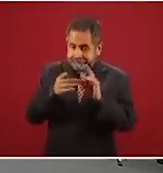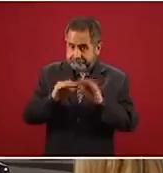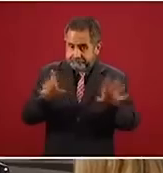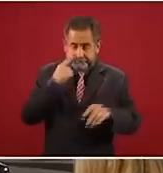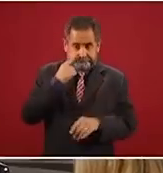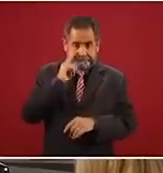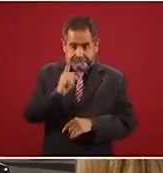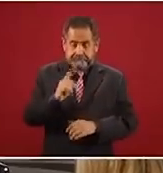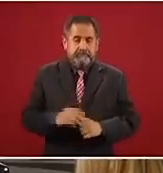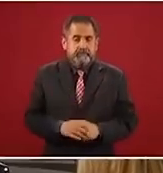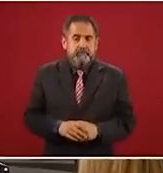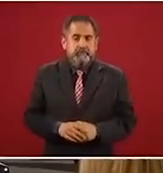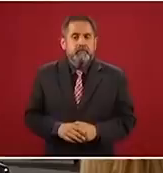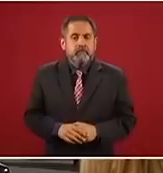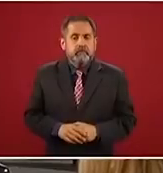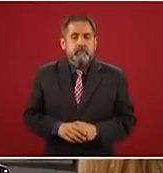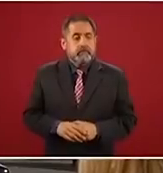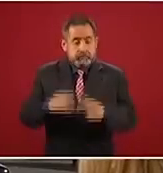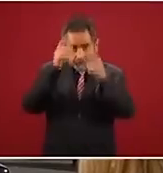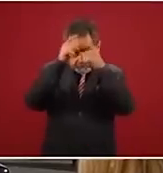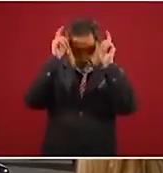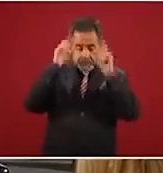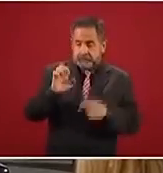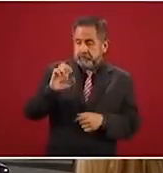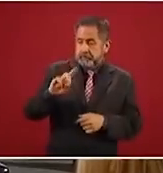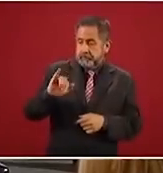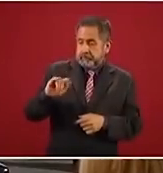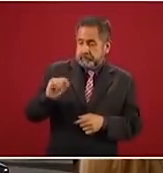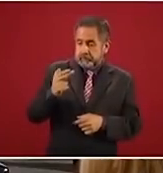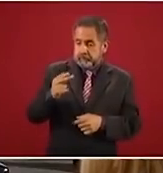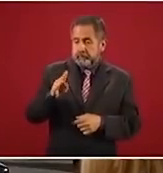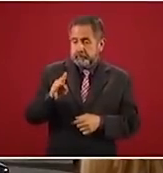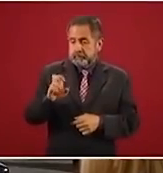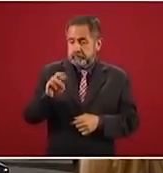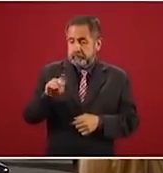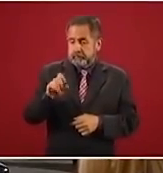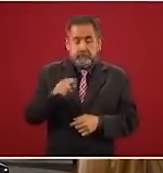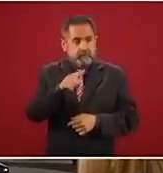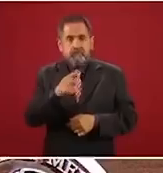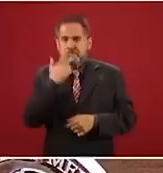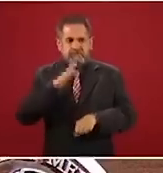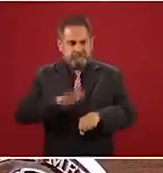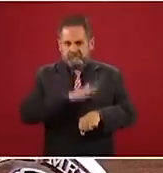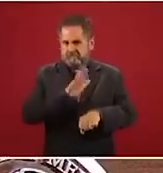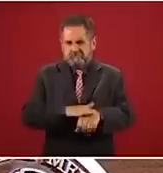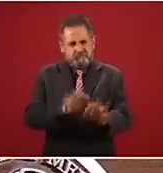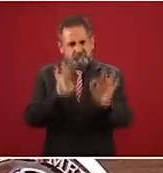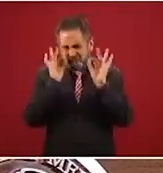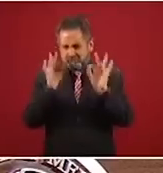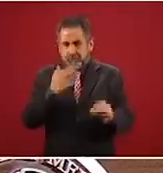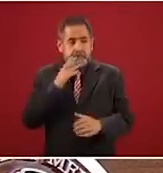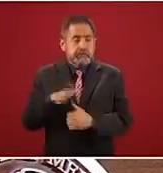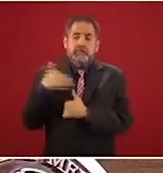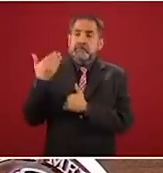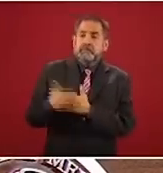Primero, la enfermera Edith Bermúdez, que fue, por cierto, de las mejores calificadas y que será a partir del